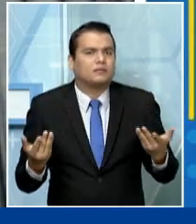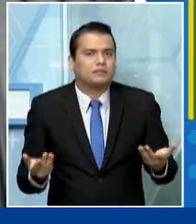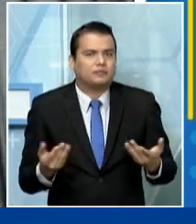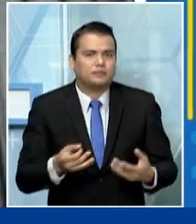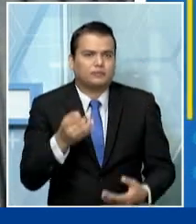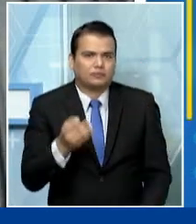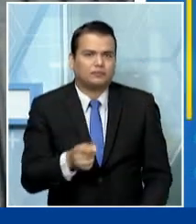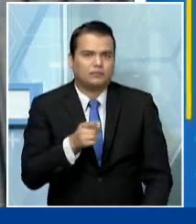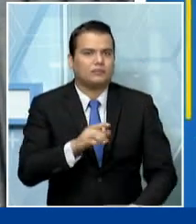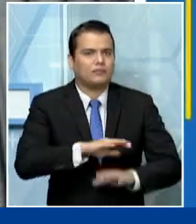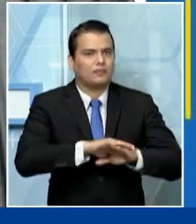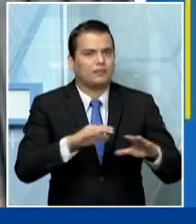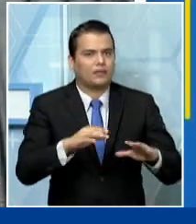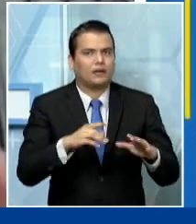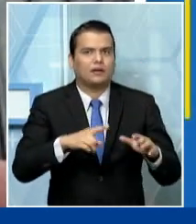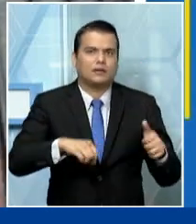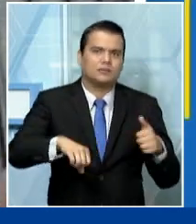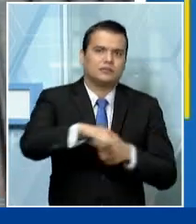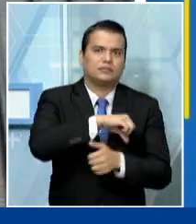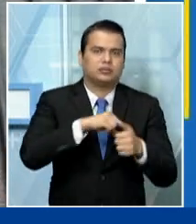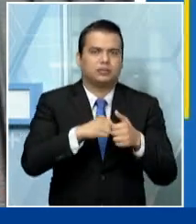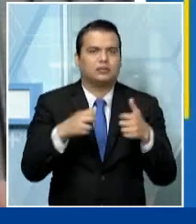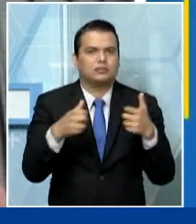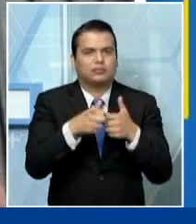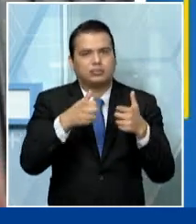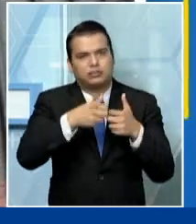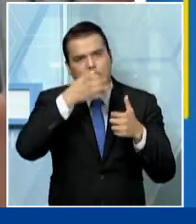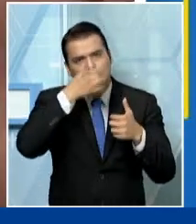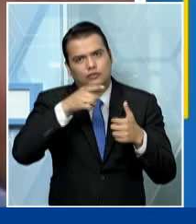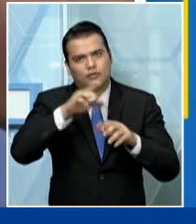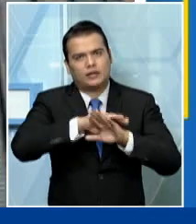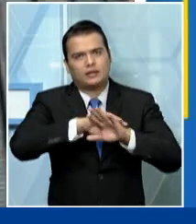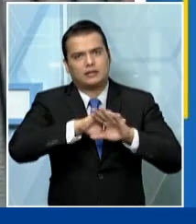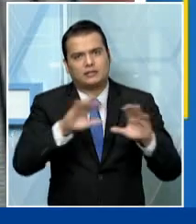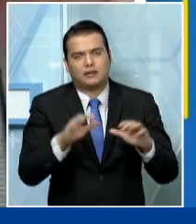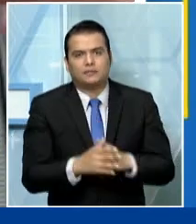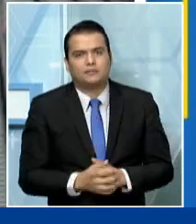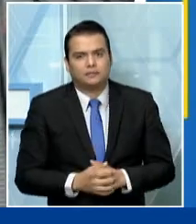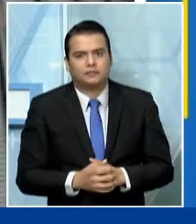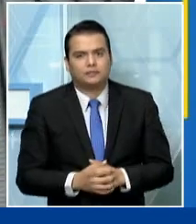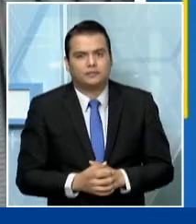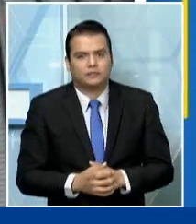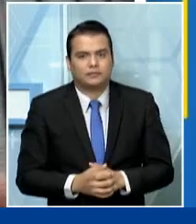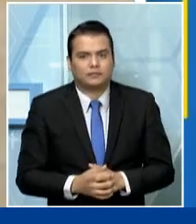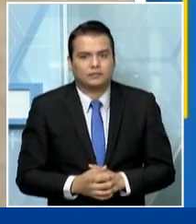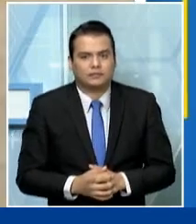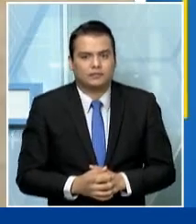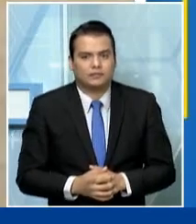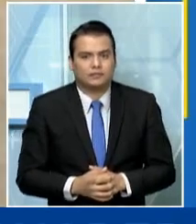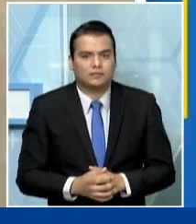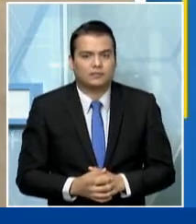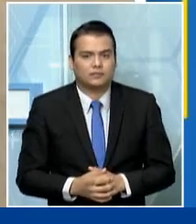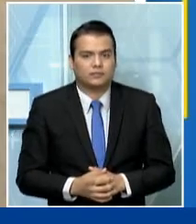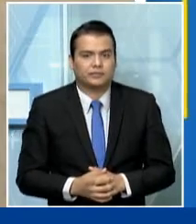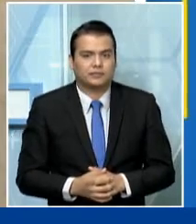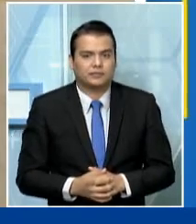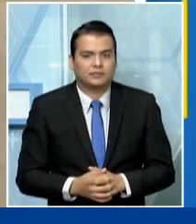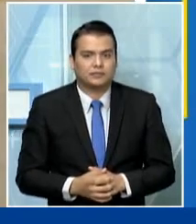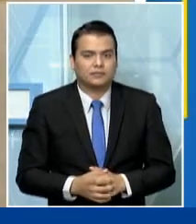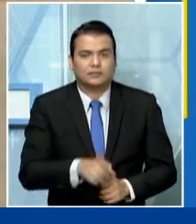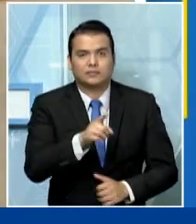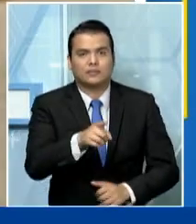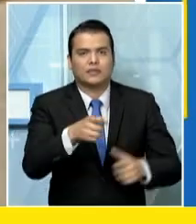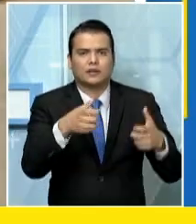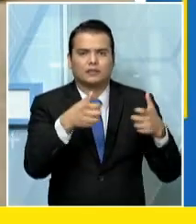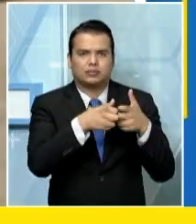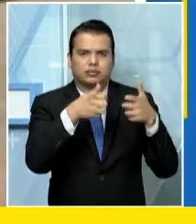costo, empezar a reemplazar las energías tradicionales por las renovables. Y esta planta de